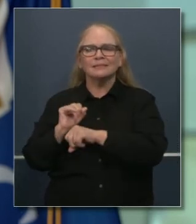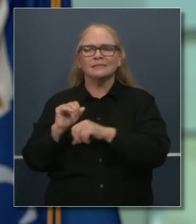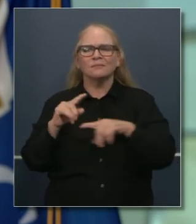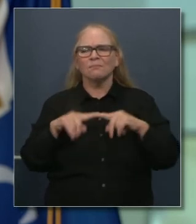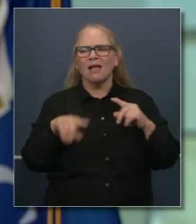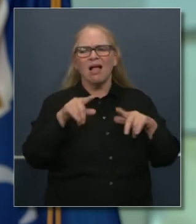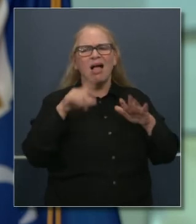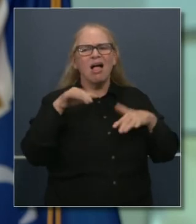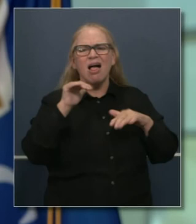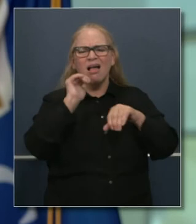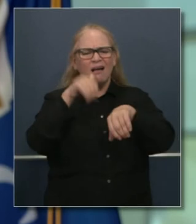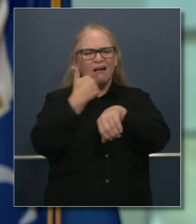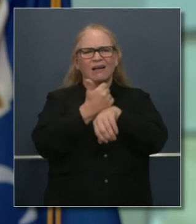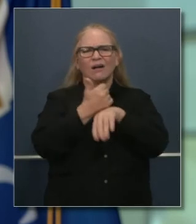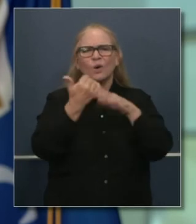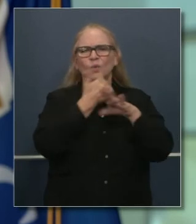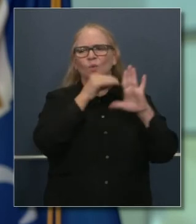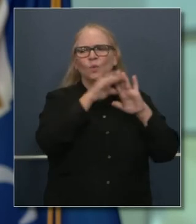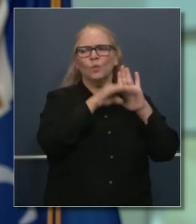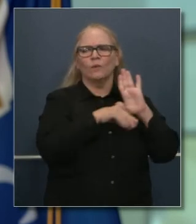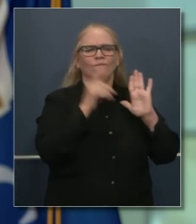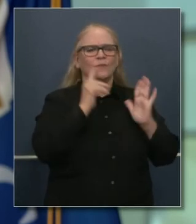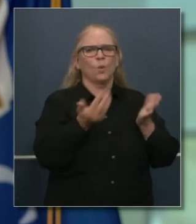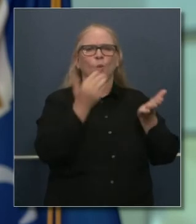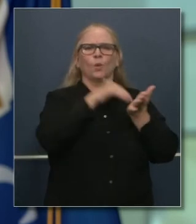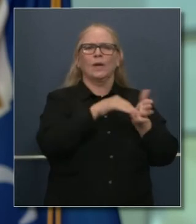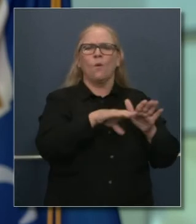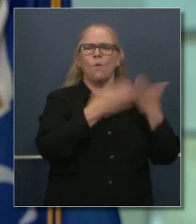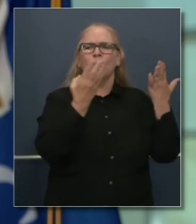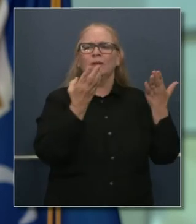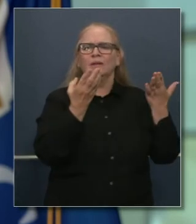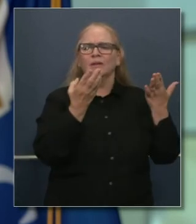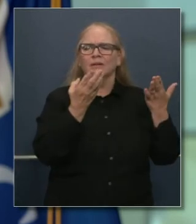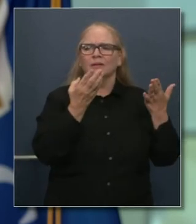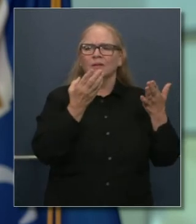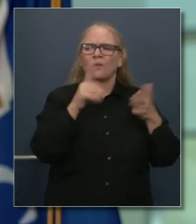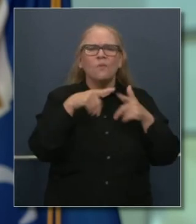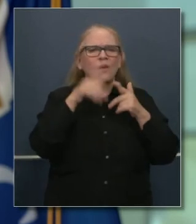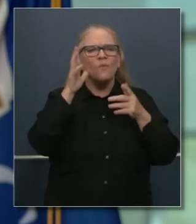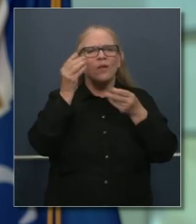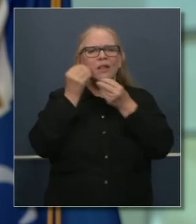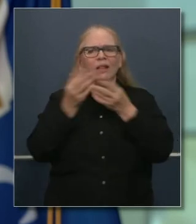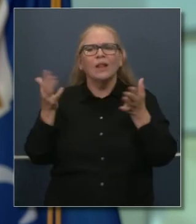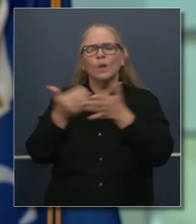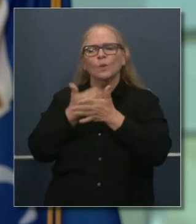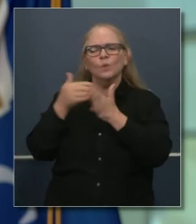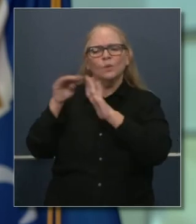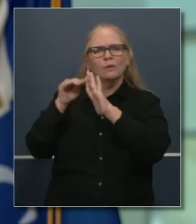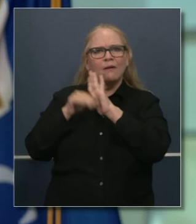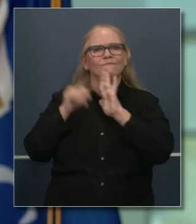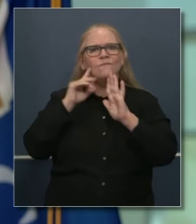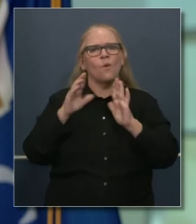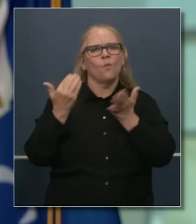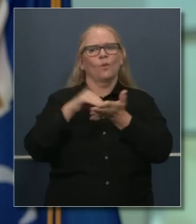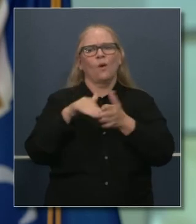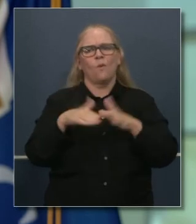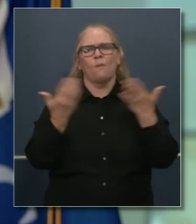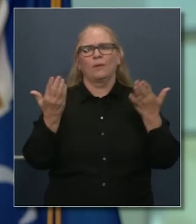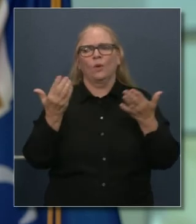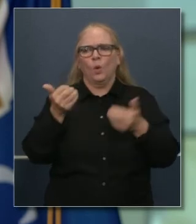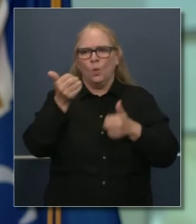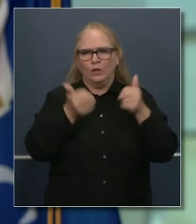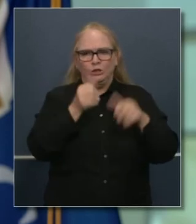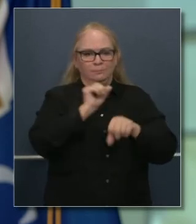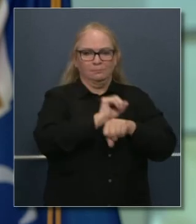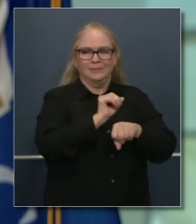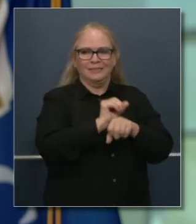nuevas pautas nuevos criterios nos puede explicar por favor esto y cuando estarán a disposición el 13